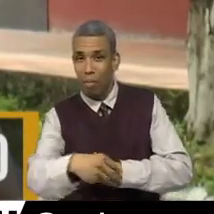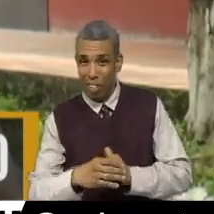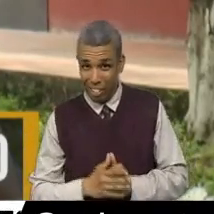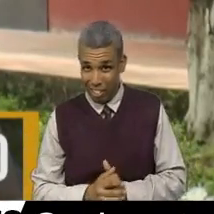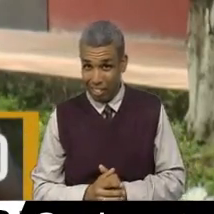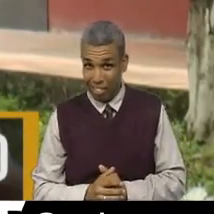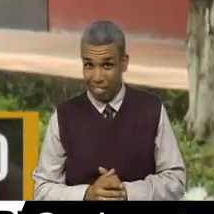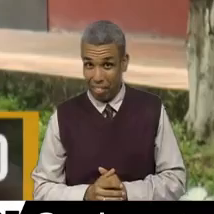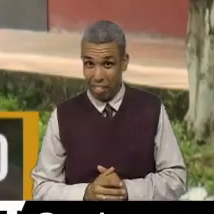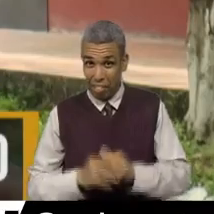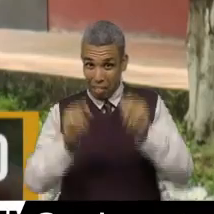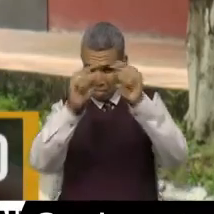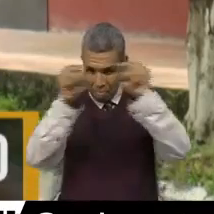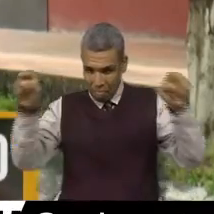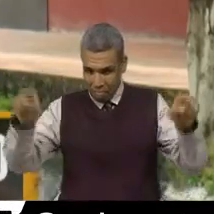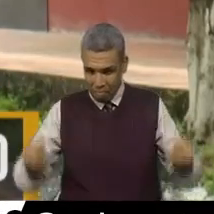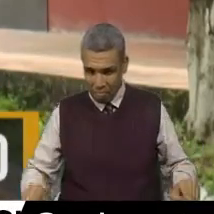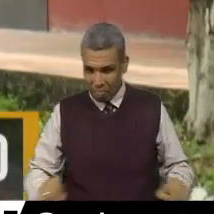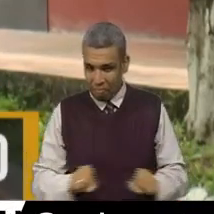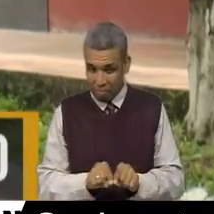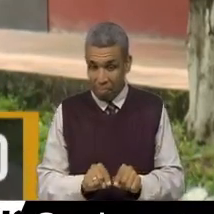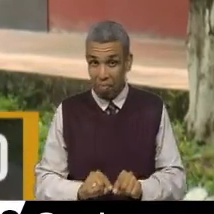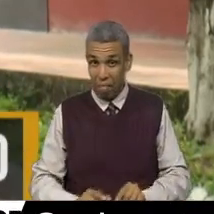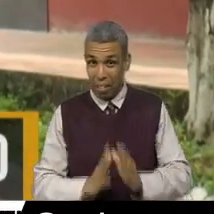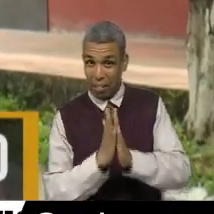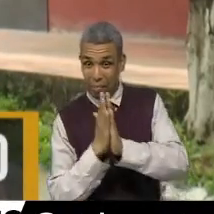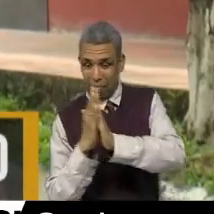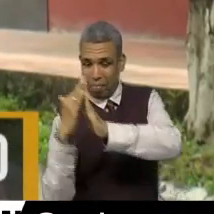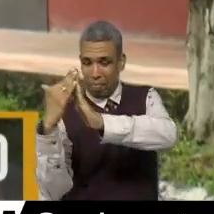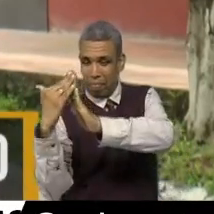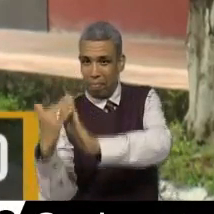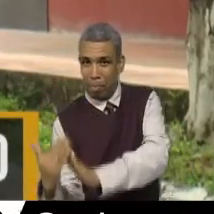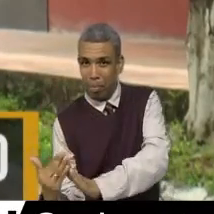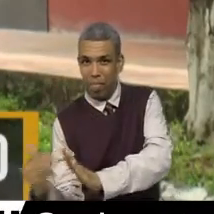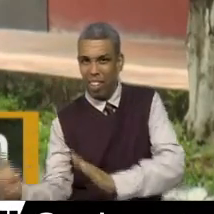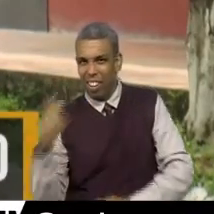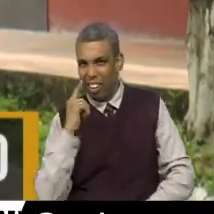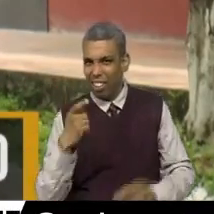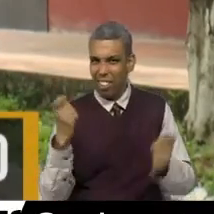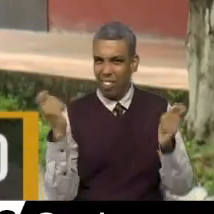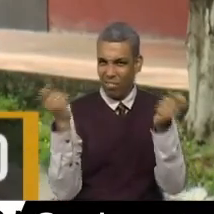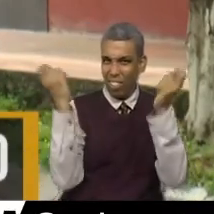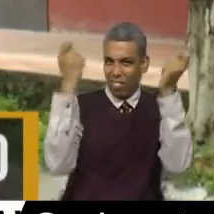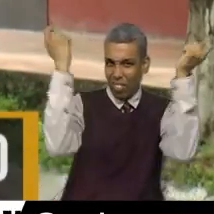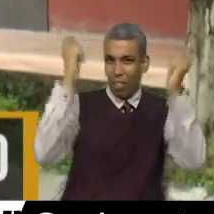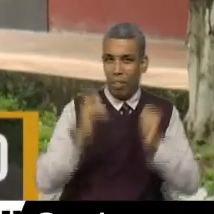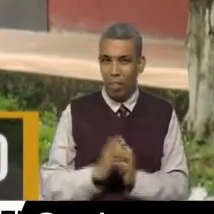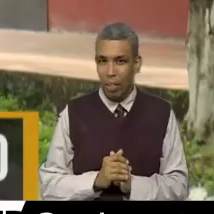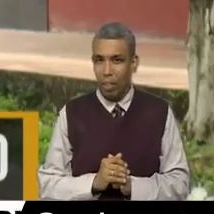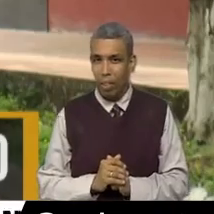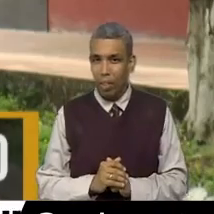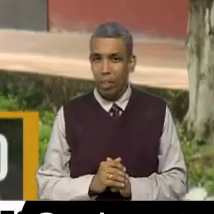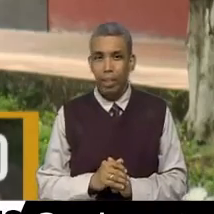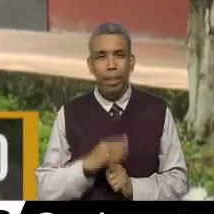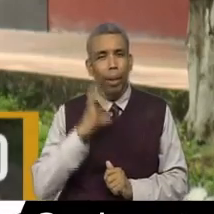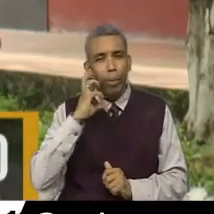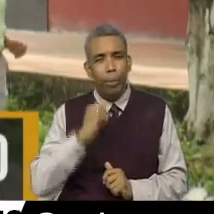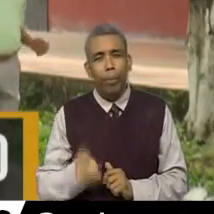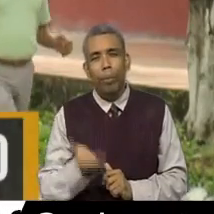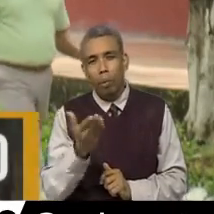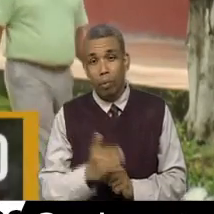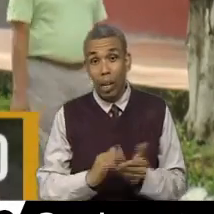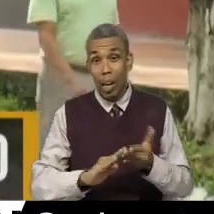Y la comunidad se dio cuenta del robo y de una vez empezaron a lincharlo